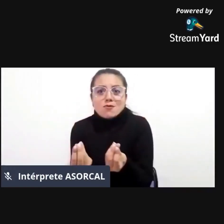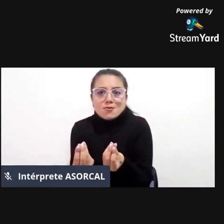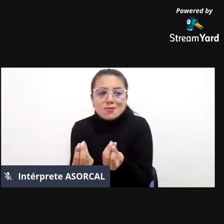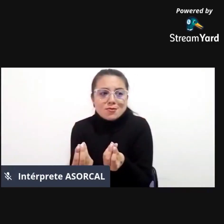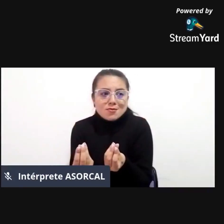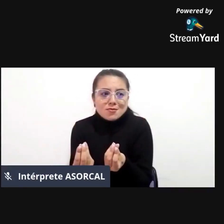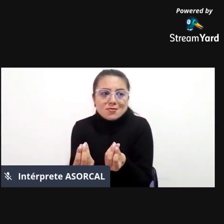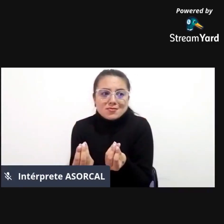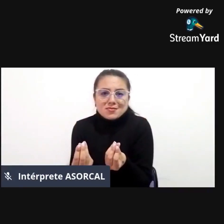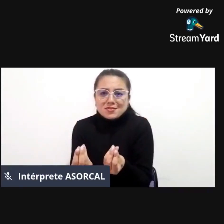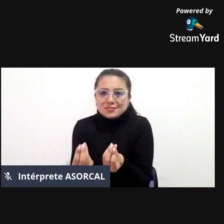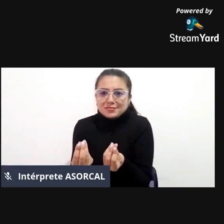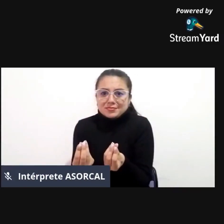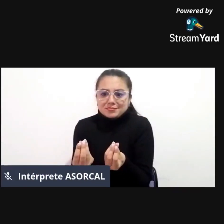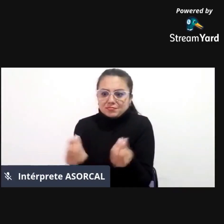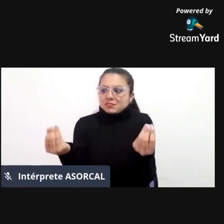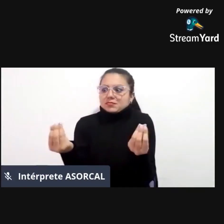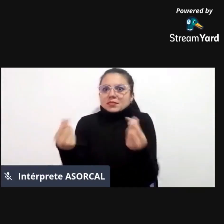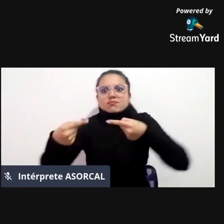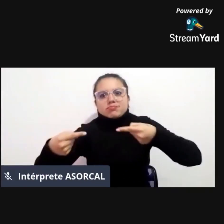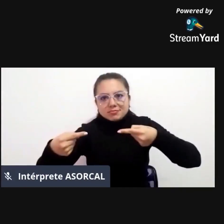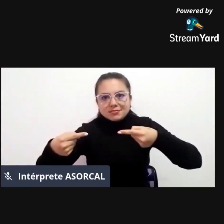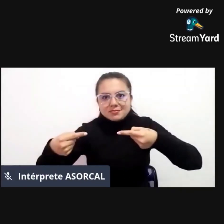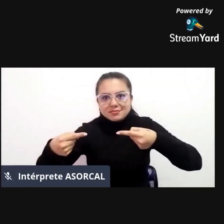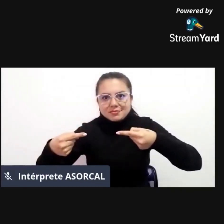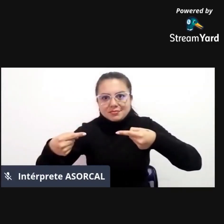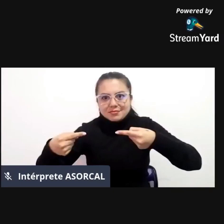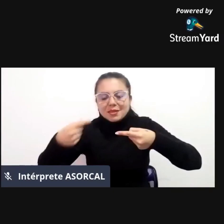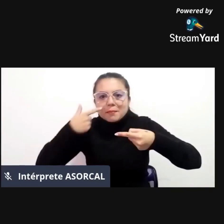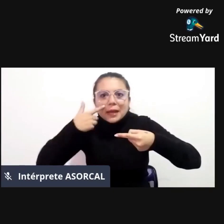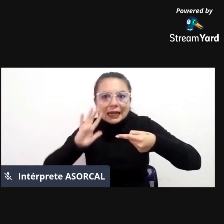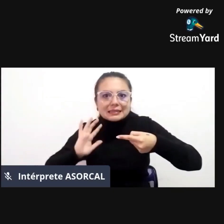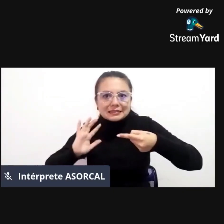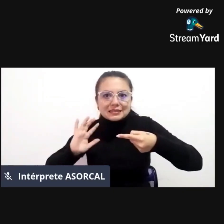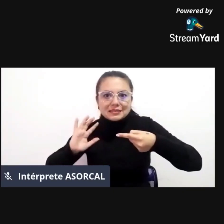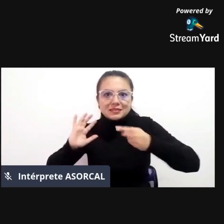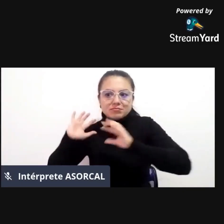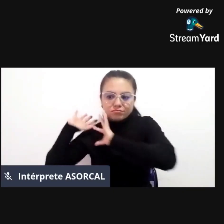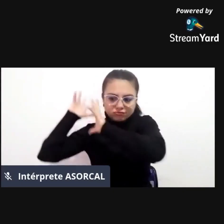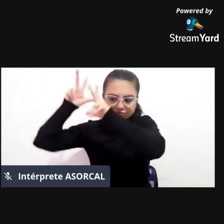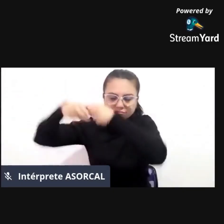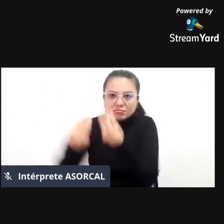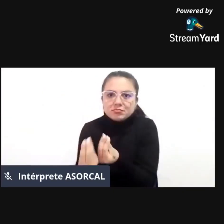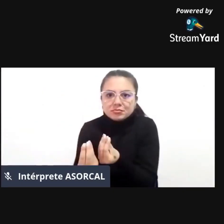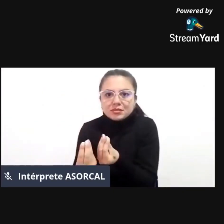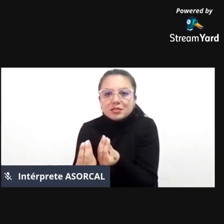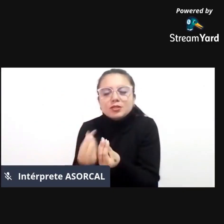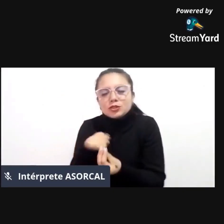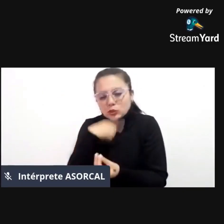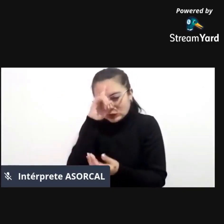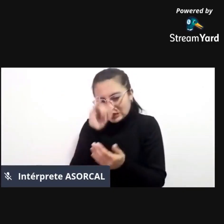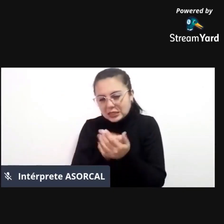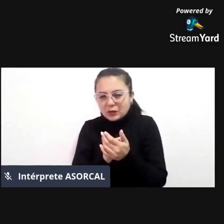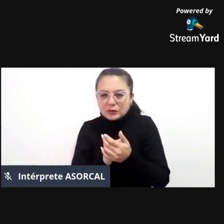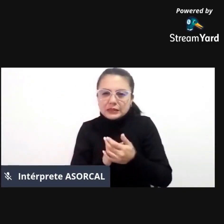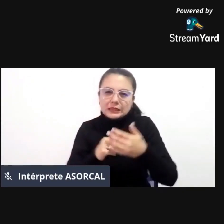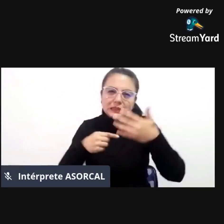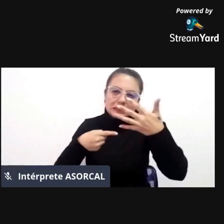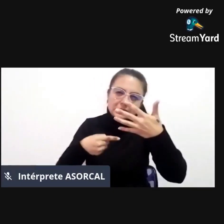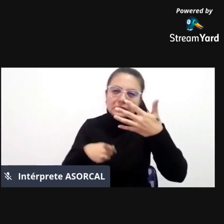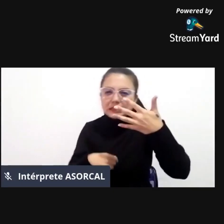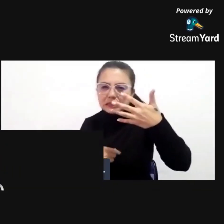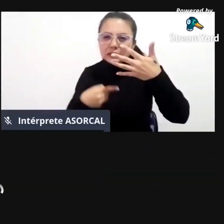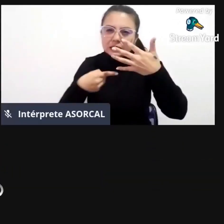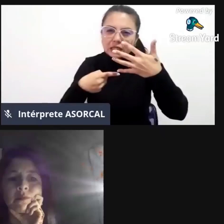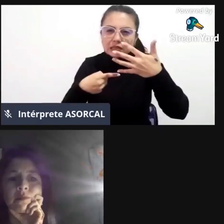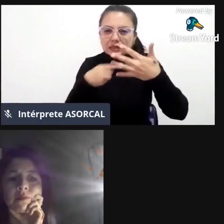radicalizados frente a frente. Yo creo que ha habido unos 5 o 6 actores principales que podrían haber tenido un protagonismo